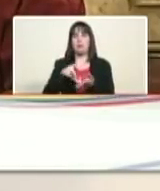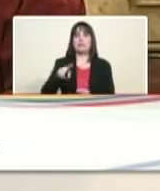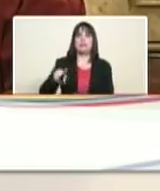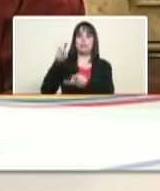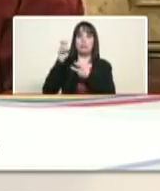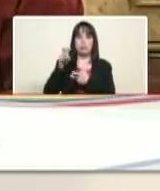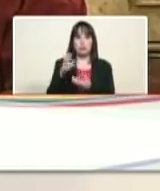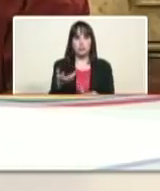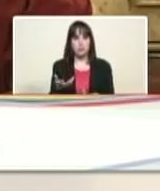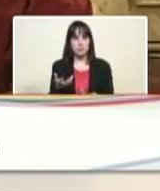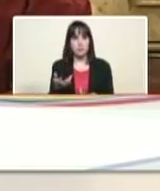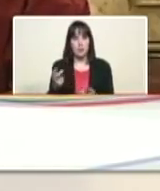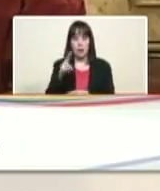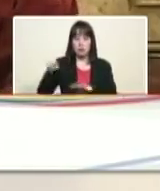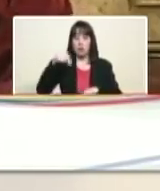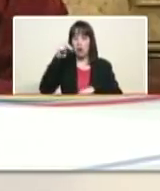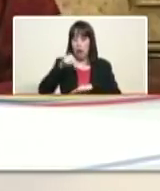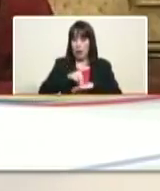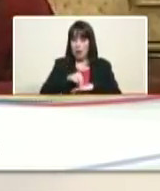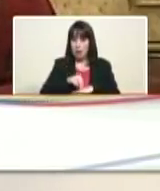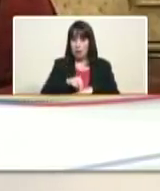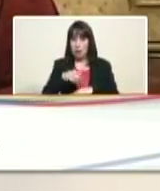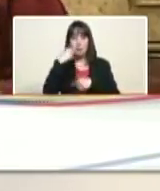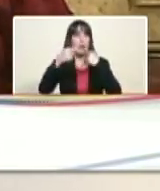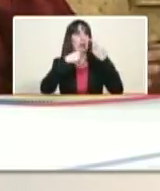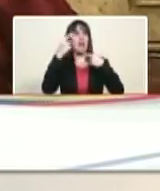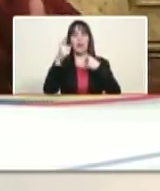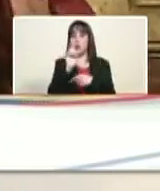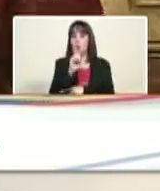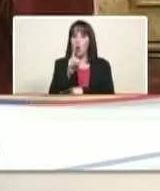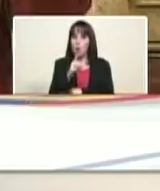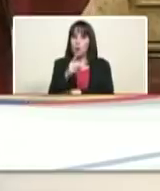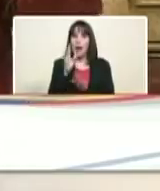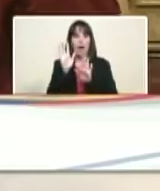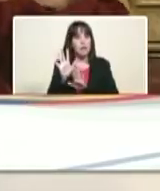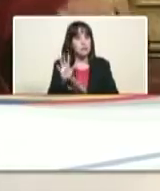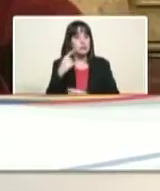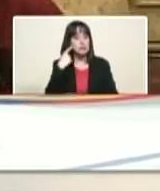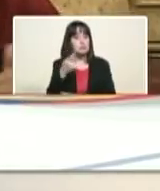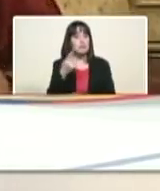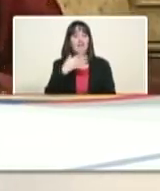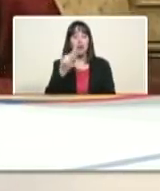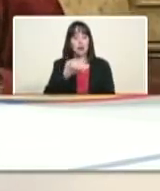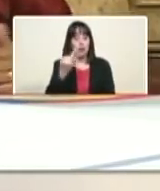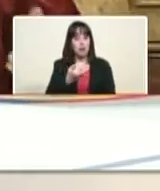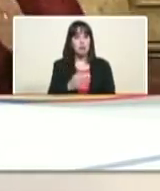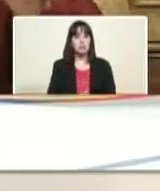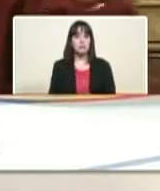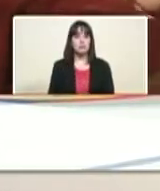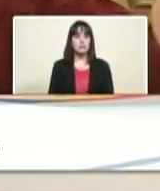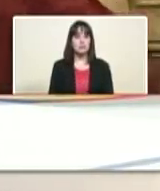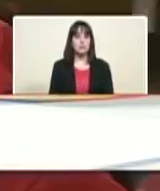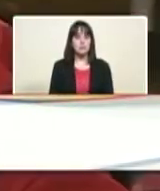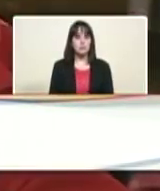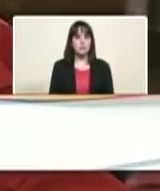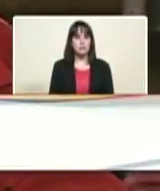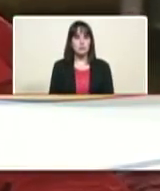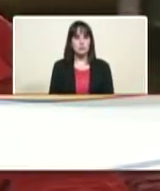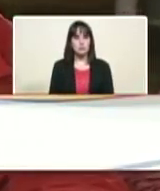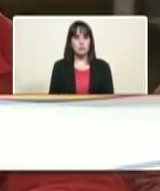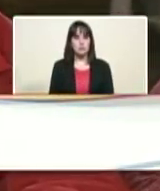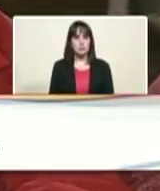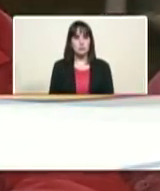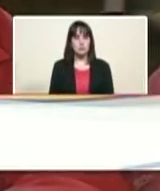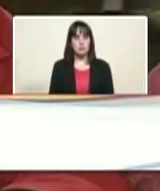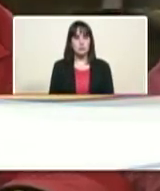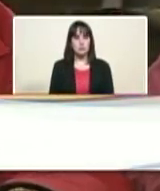nacional. Y no estoy exagerando. A los estudiosos, pues, a los filósofos. Aquí tenemos a varios filósofos del